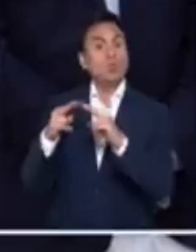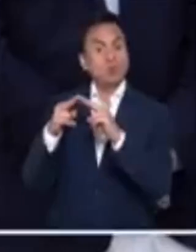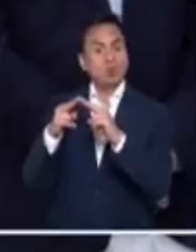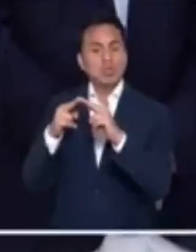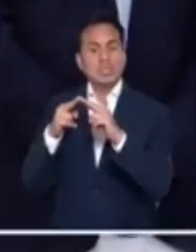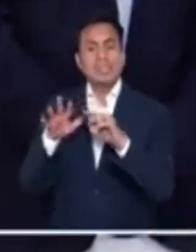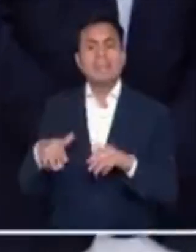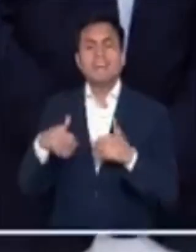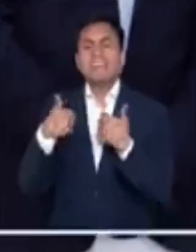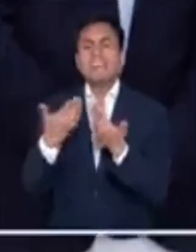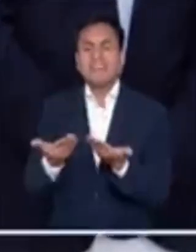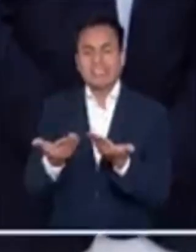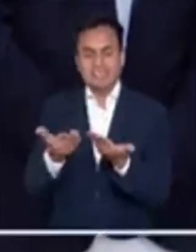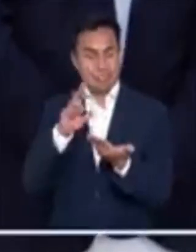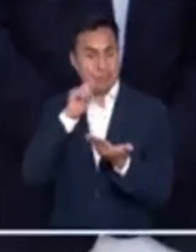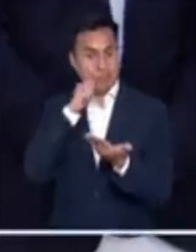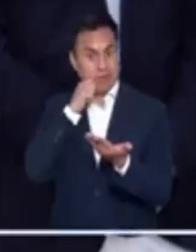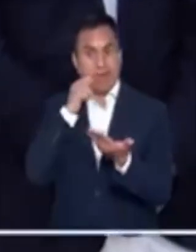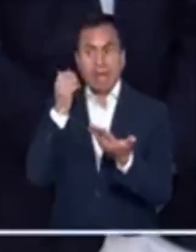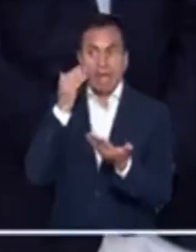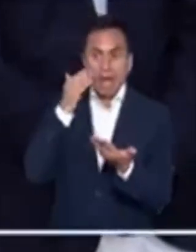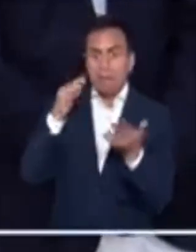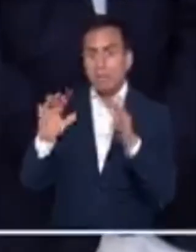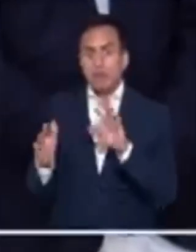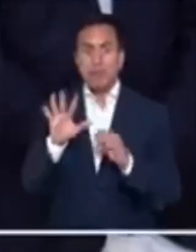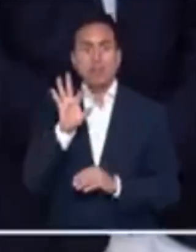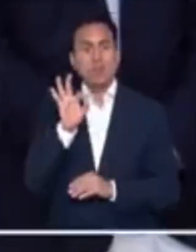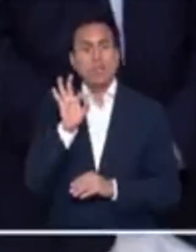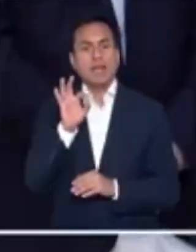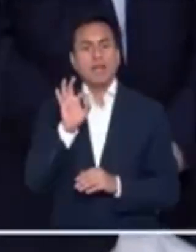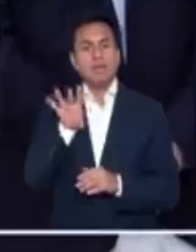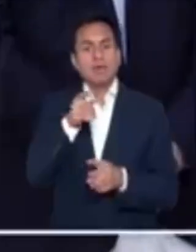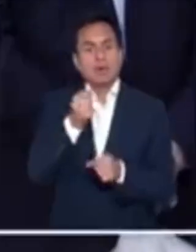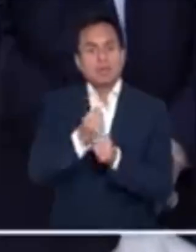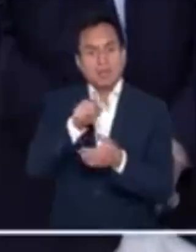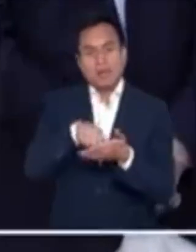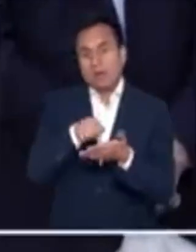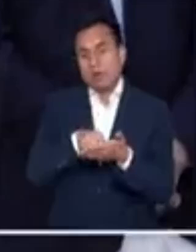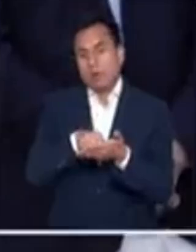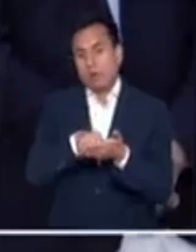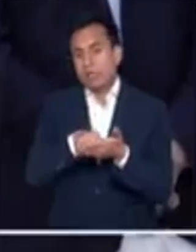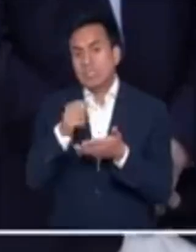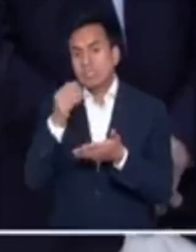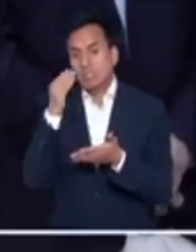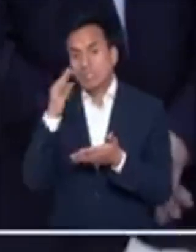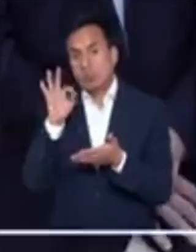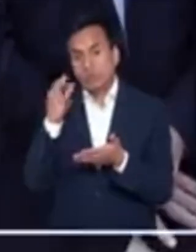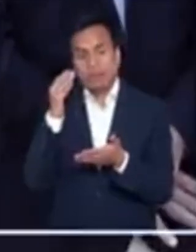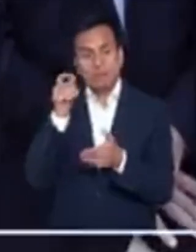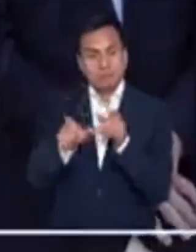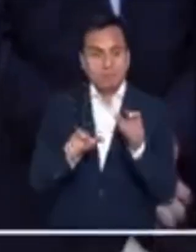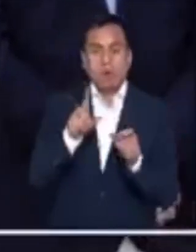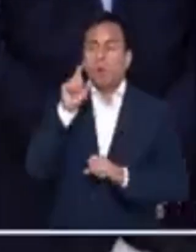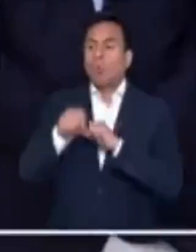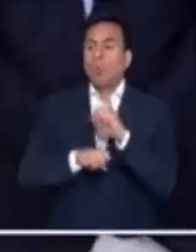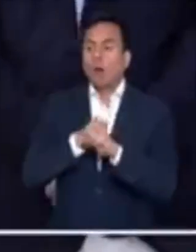a generar una alrededor de 50 puestos de trabajo en el PIC, ¿ya? Durante un